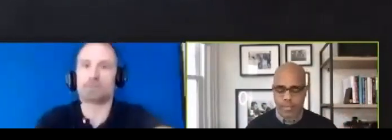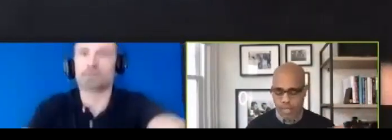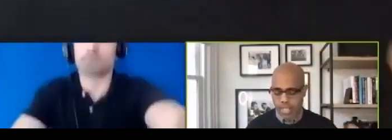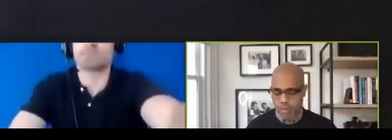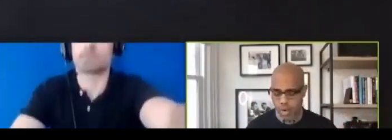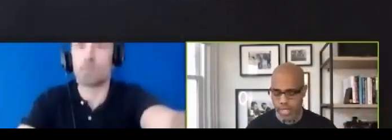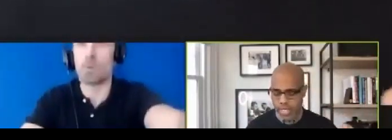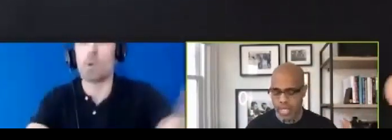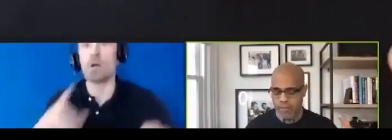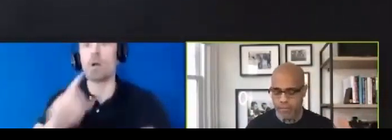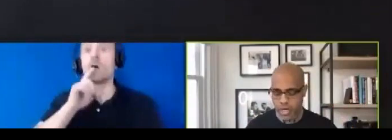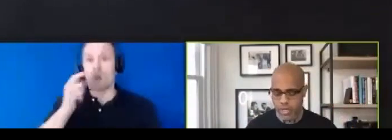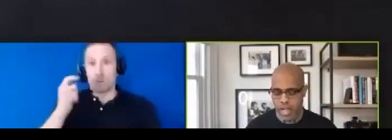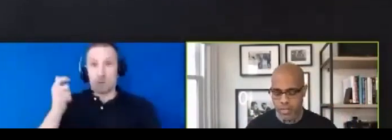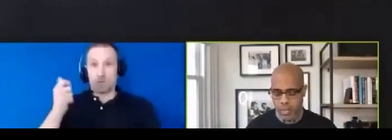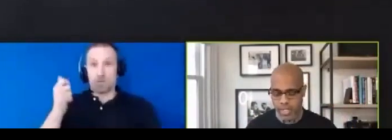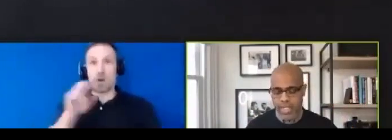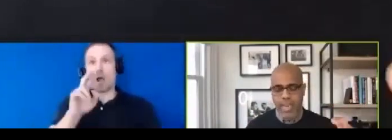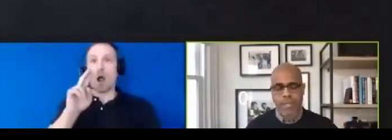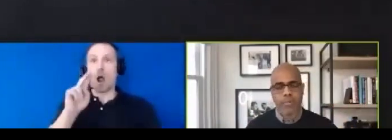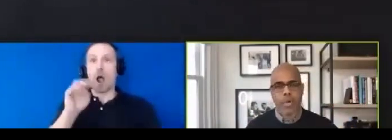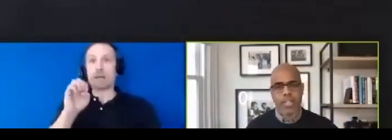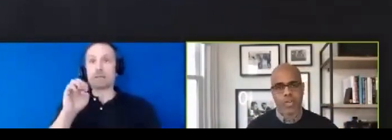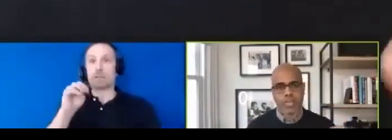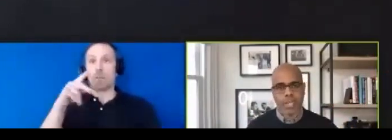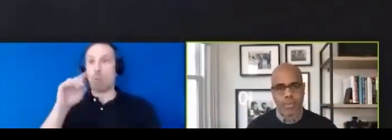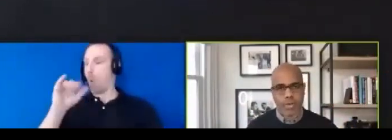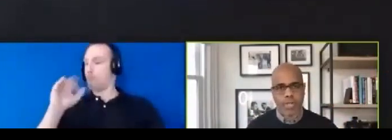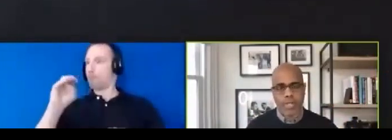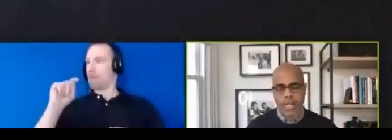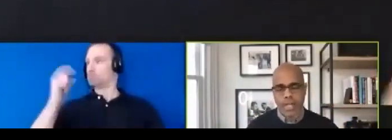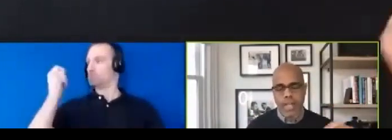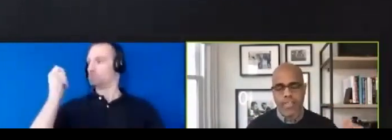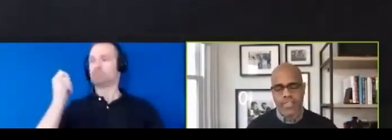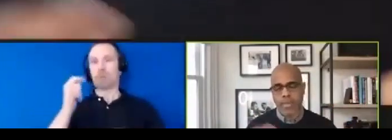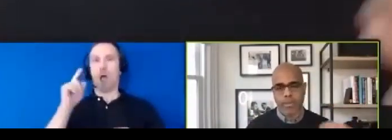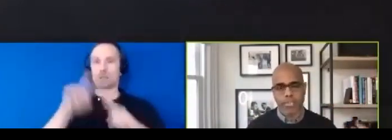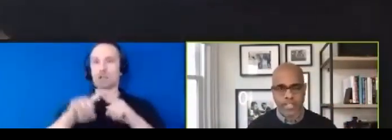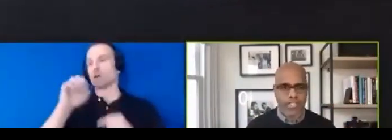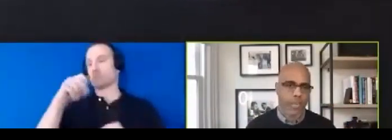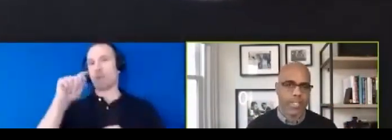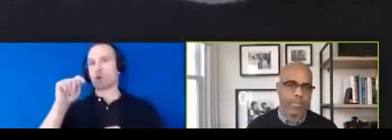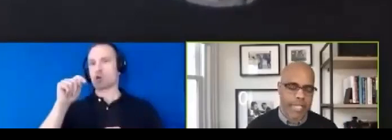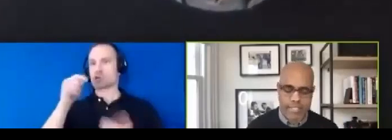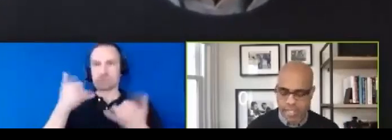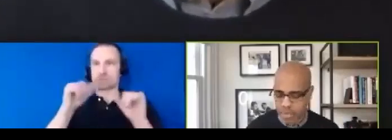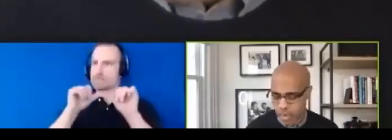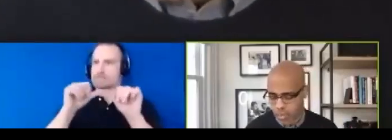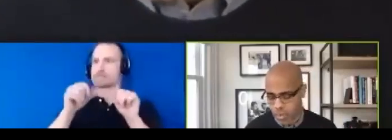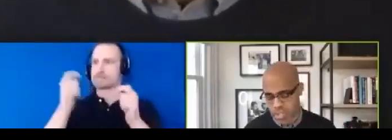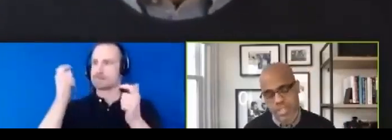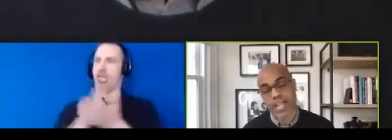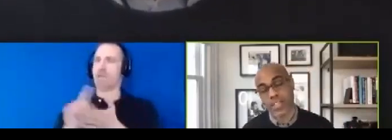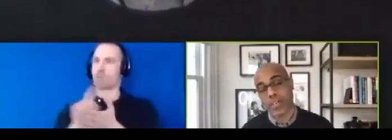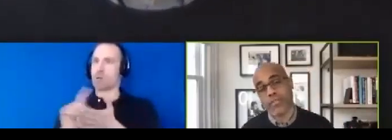cantidad estás haciendo mil 110 mil dólares así que así que esa es la